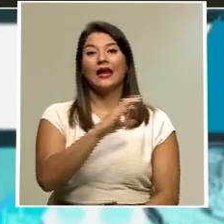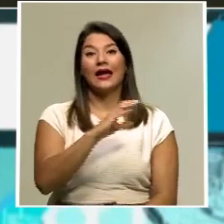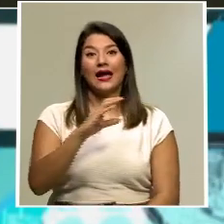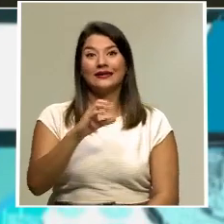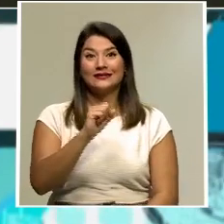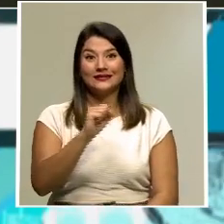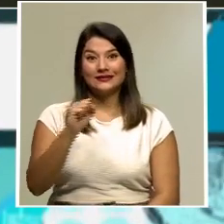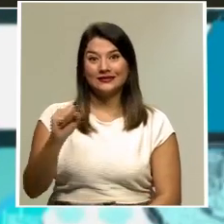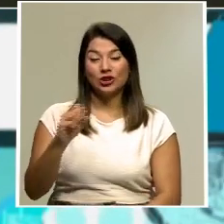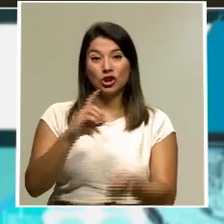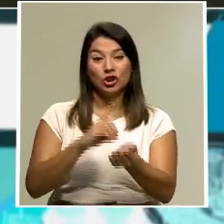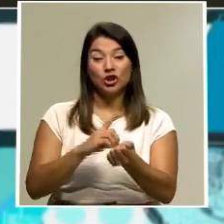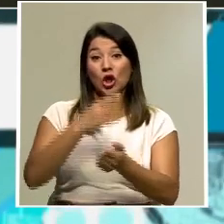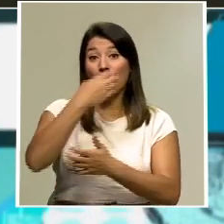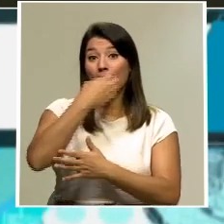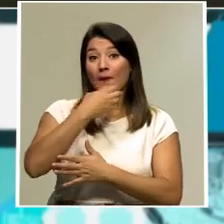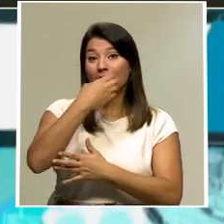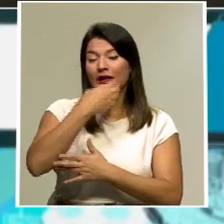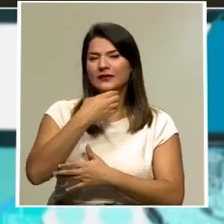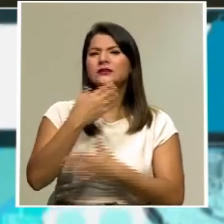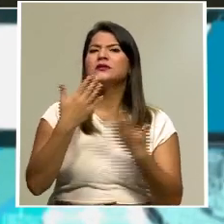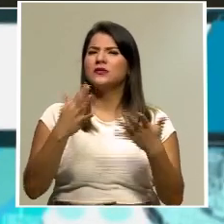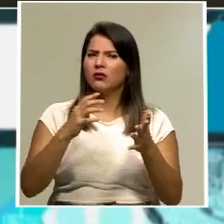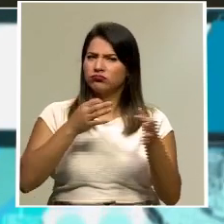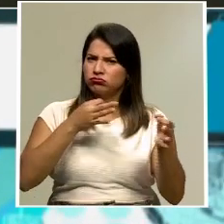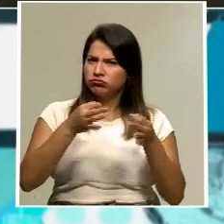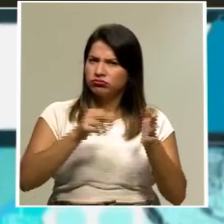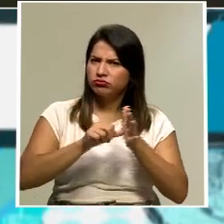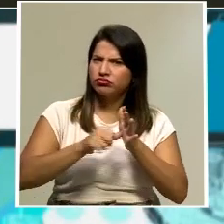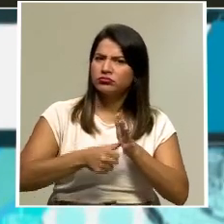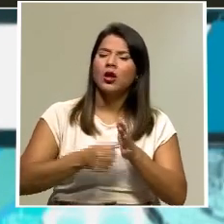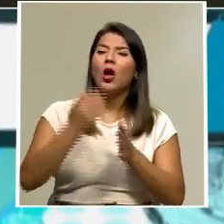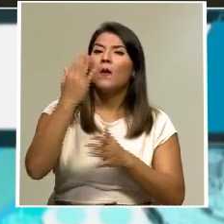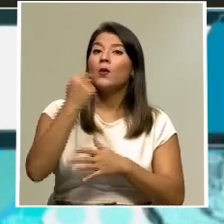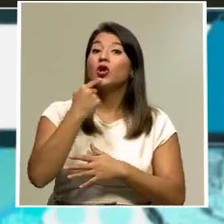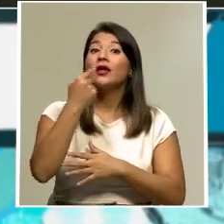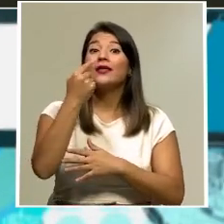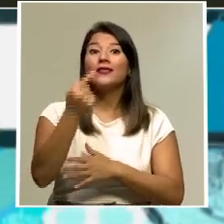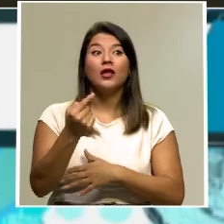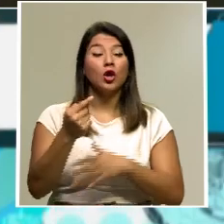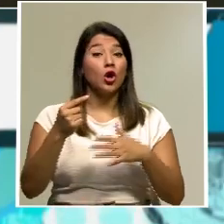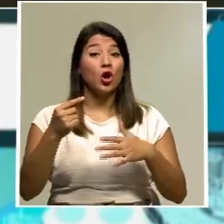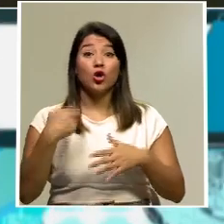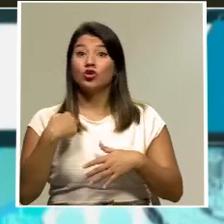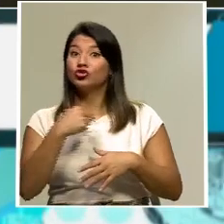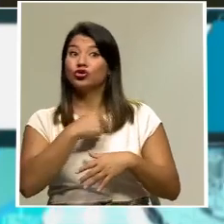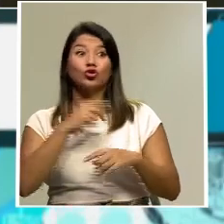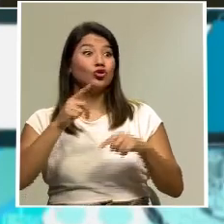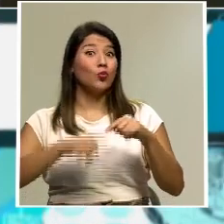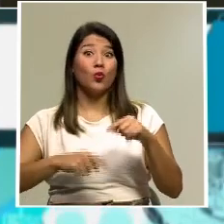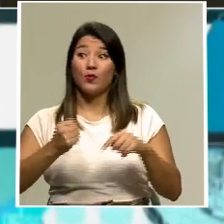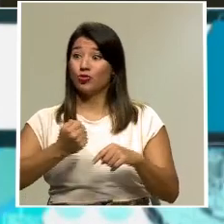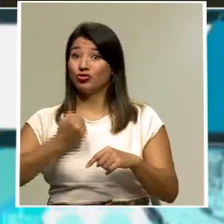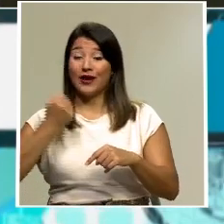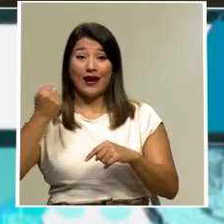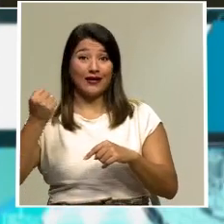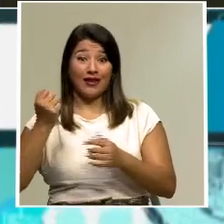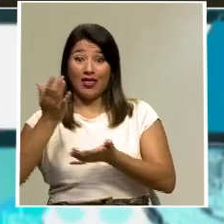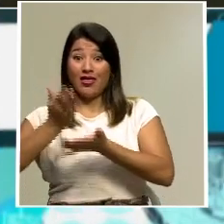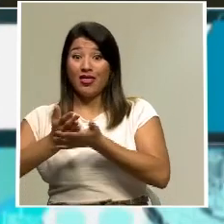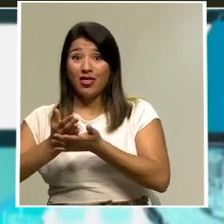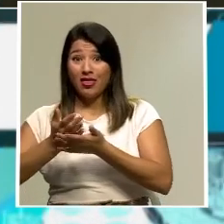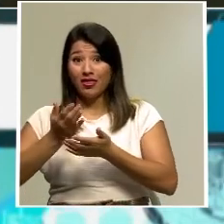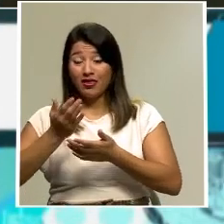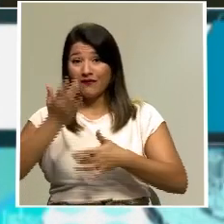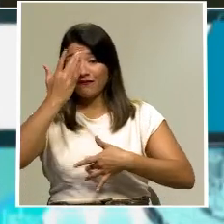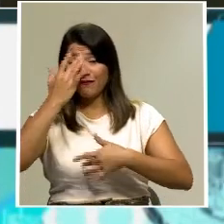Costarricense de Seguro Social, Román Macaya, fue muy enfático al mencionar que la guerra no se gana desde un hospital, sino desde la decisión que